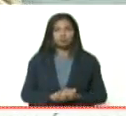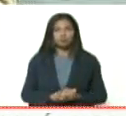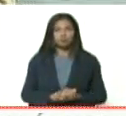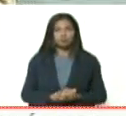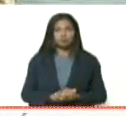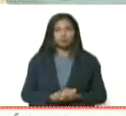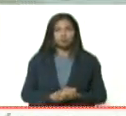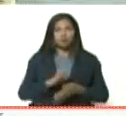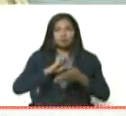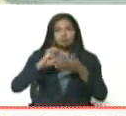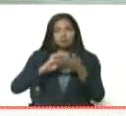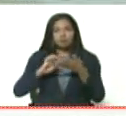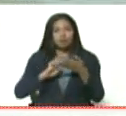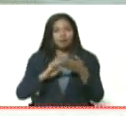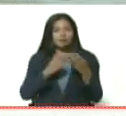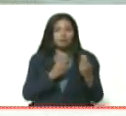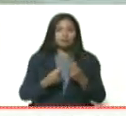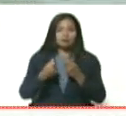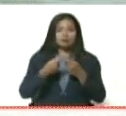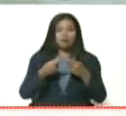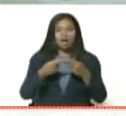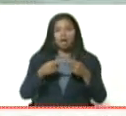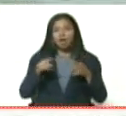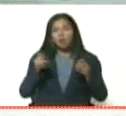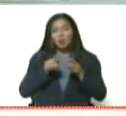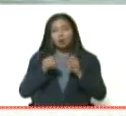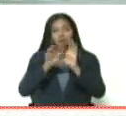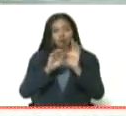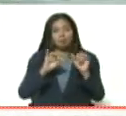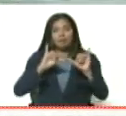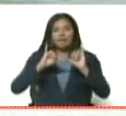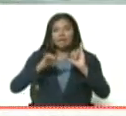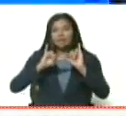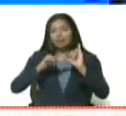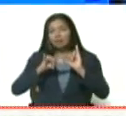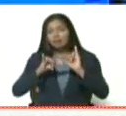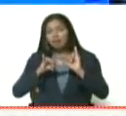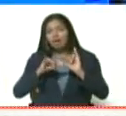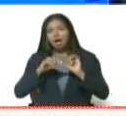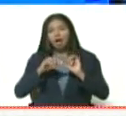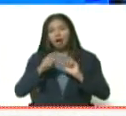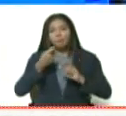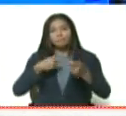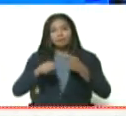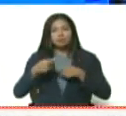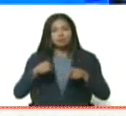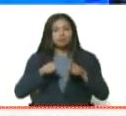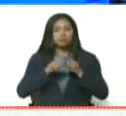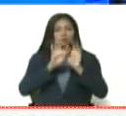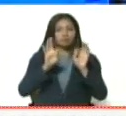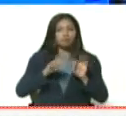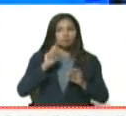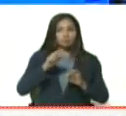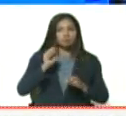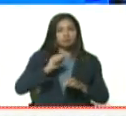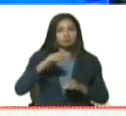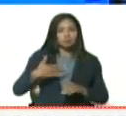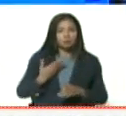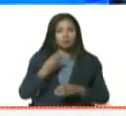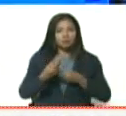La estrategia financiera, la ingeniería financiera, comercial, sí se puede